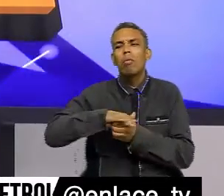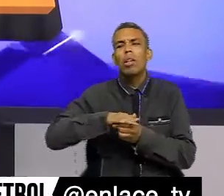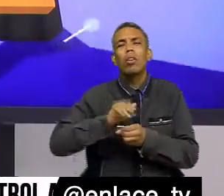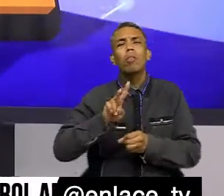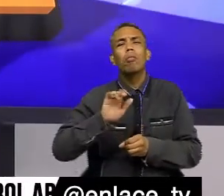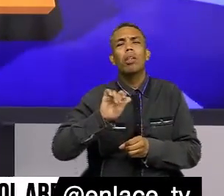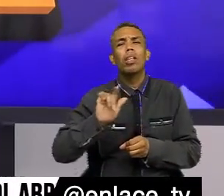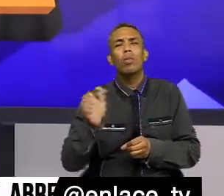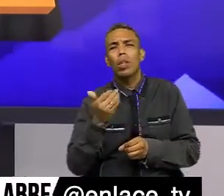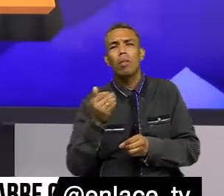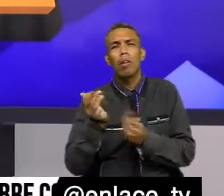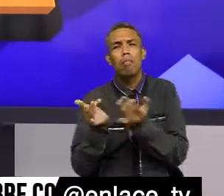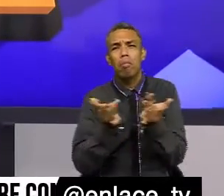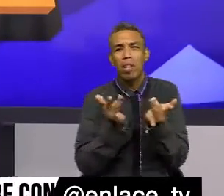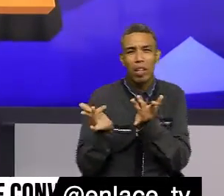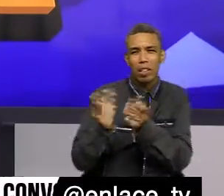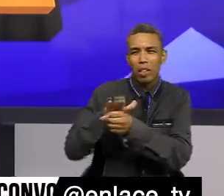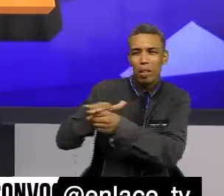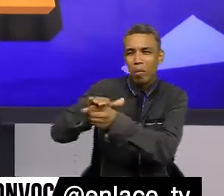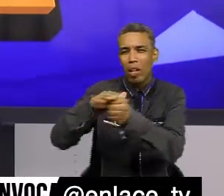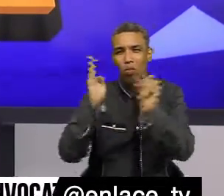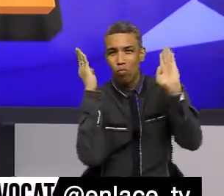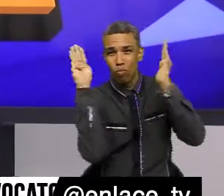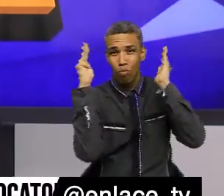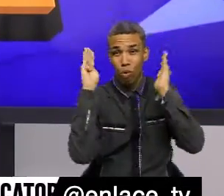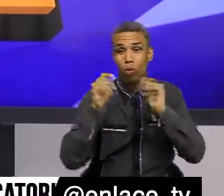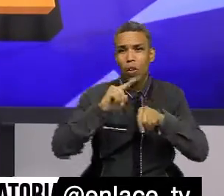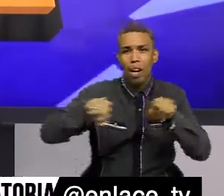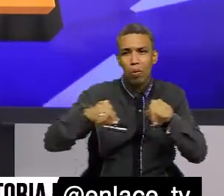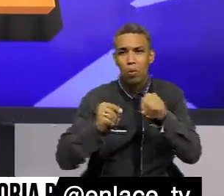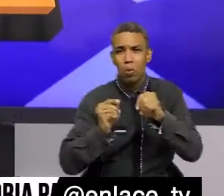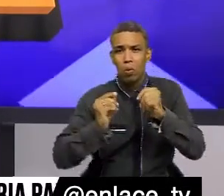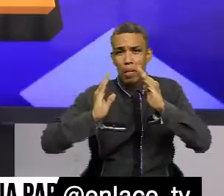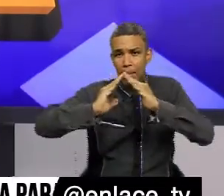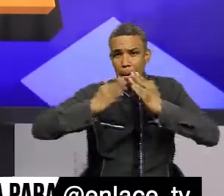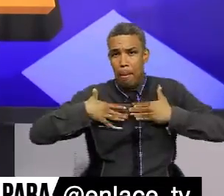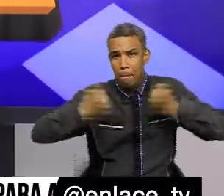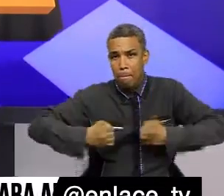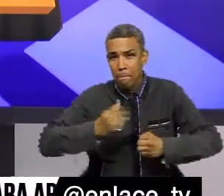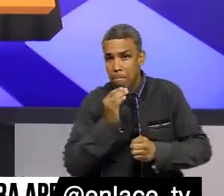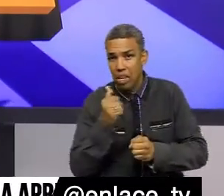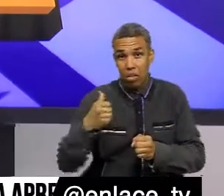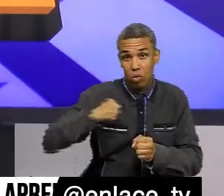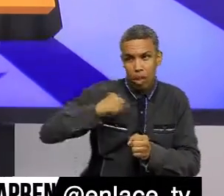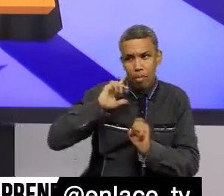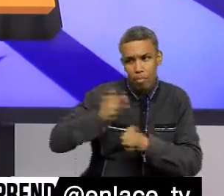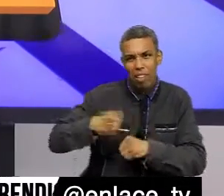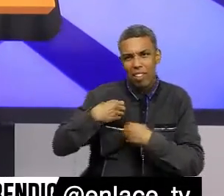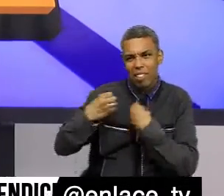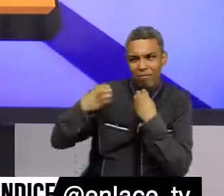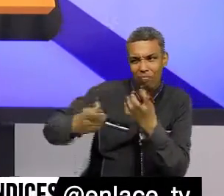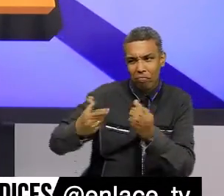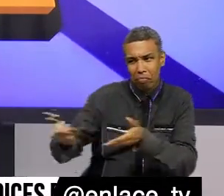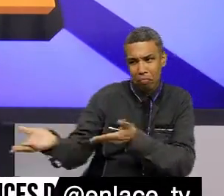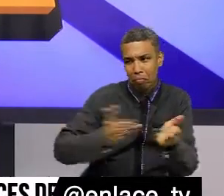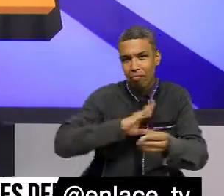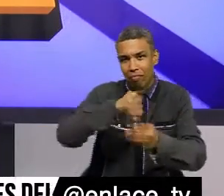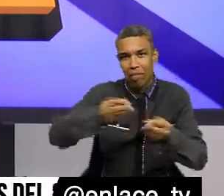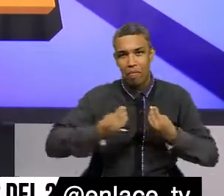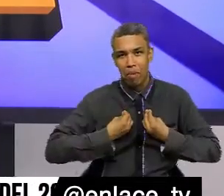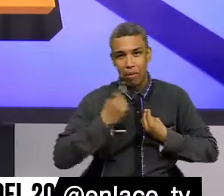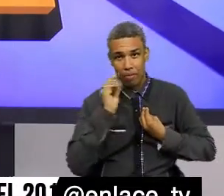Boston, entre otros. Esta actividad está prevista para hoy a las 6 de la tarde en el Centro Popular Comercial. Esta y otras informaciones serán conocidas en la presente